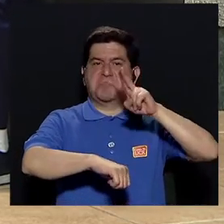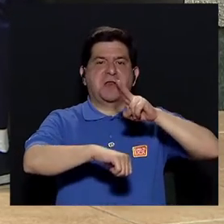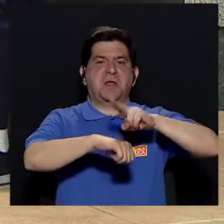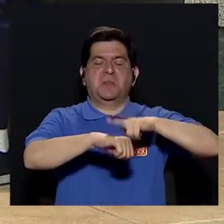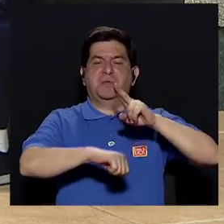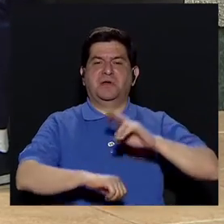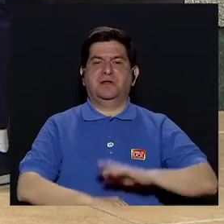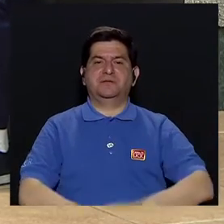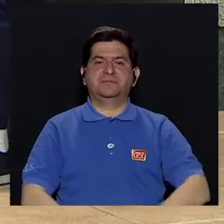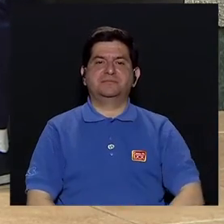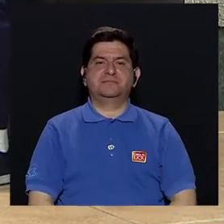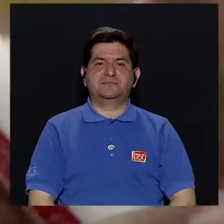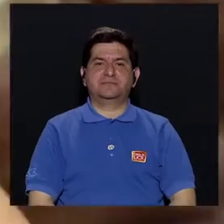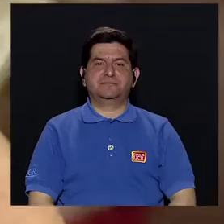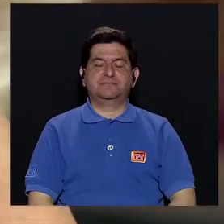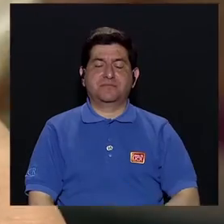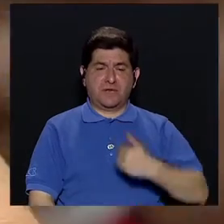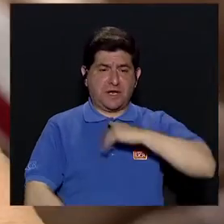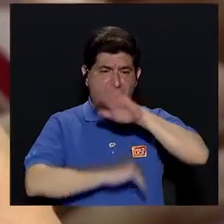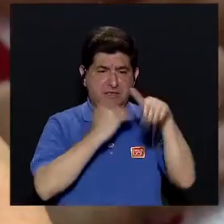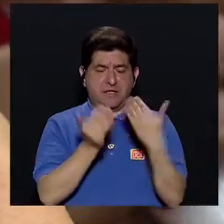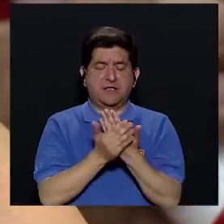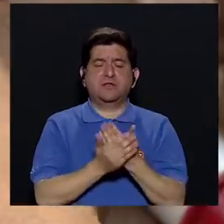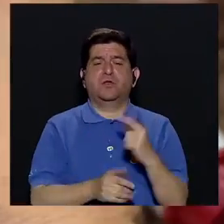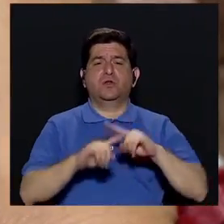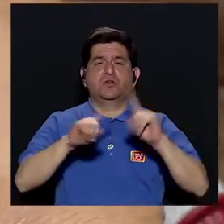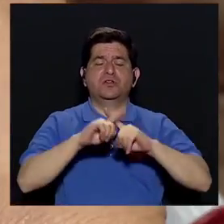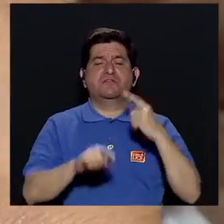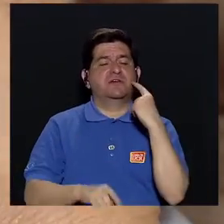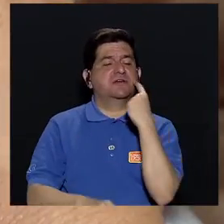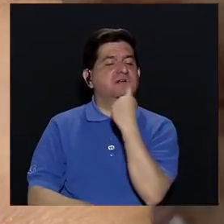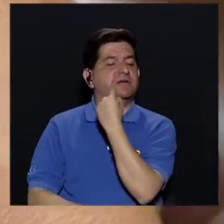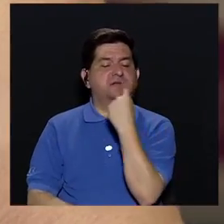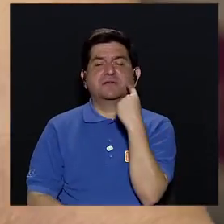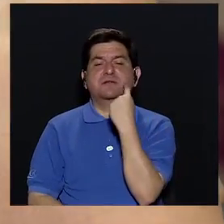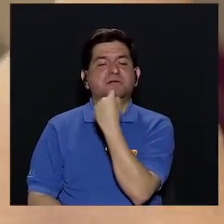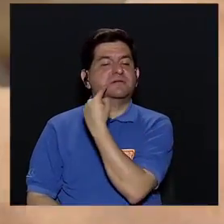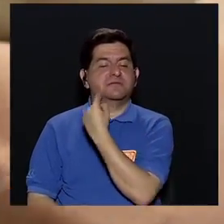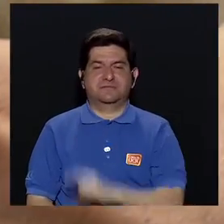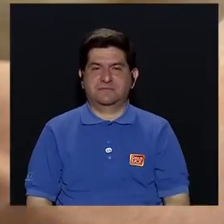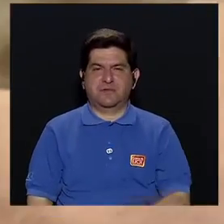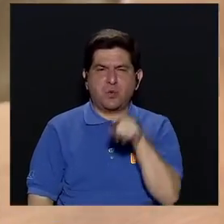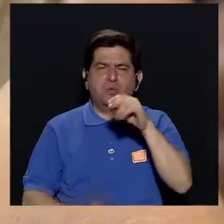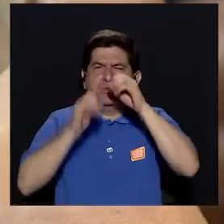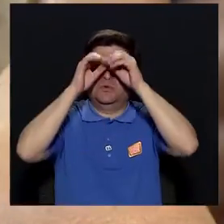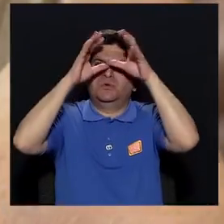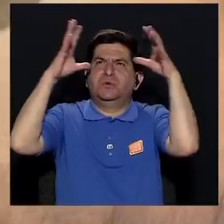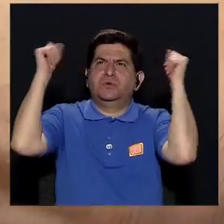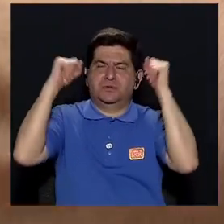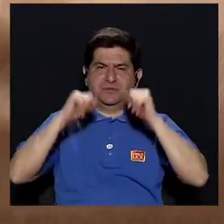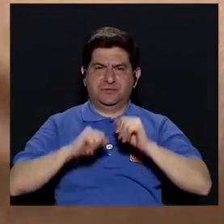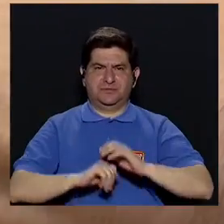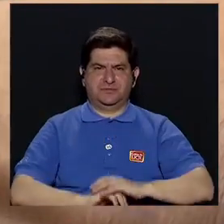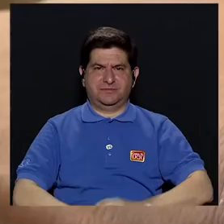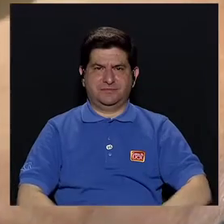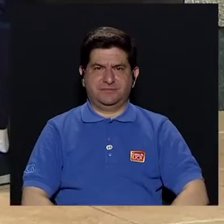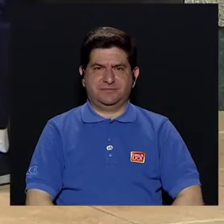natural, ¿verdad? Con todas sus piezas dentales. Imaginémonos, por ejemplo, que